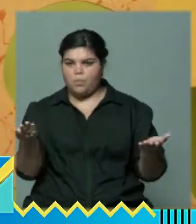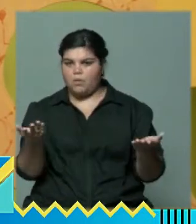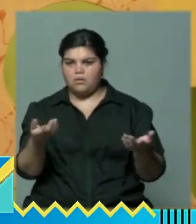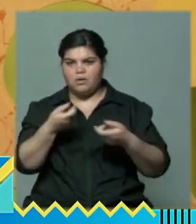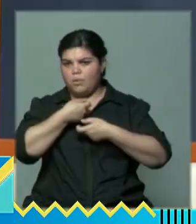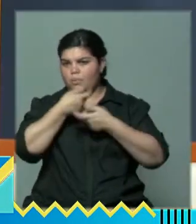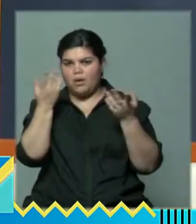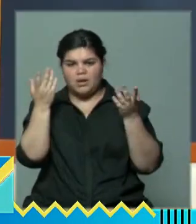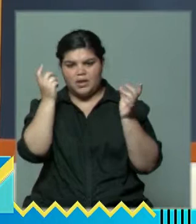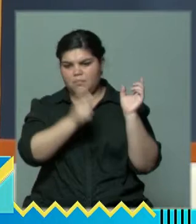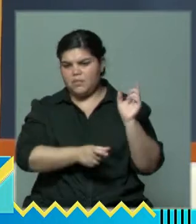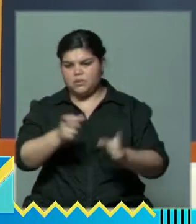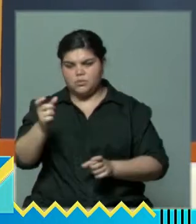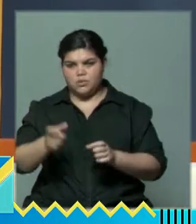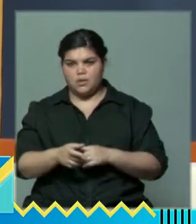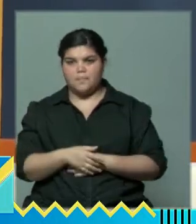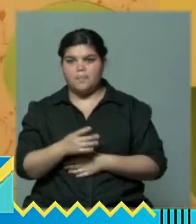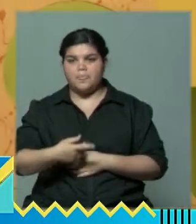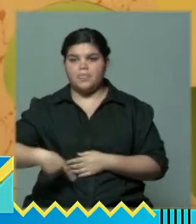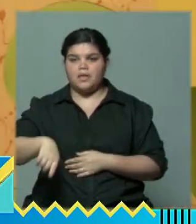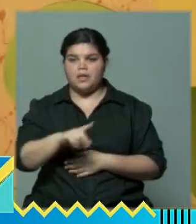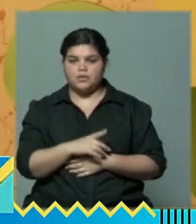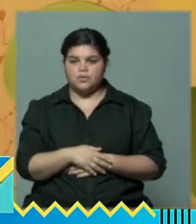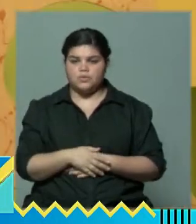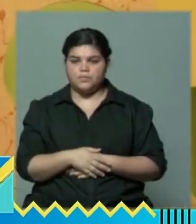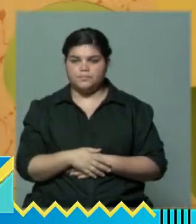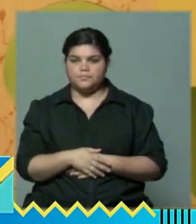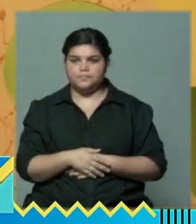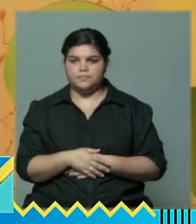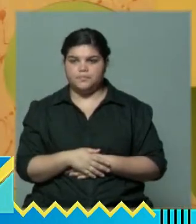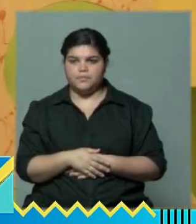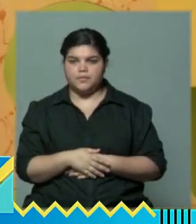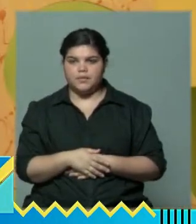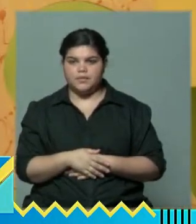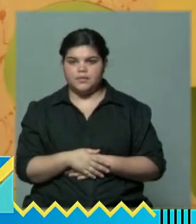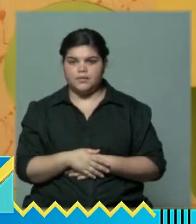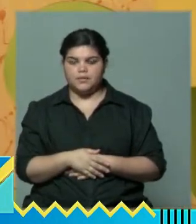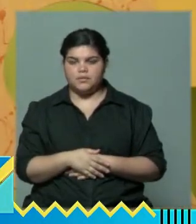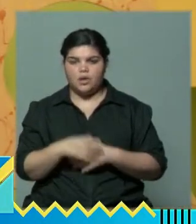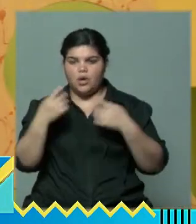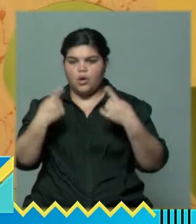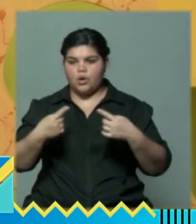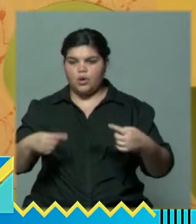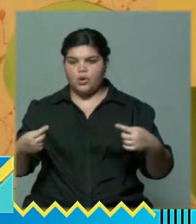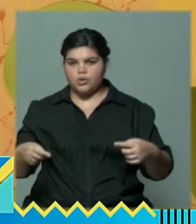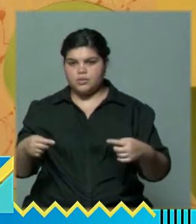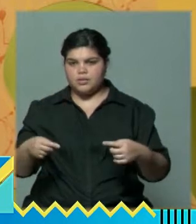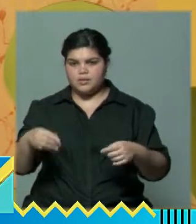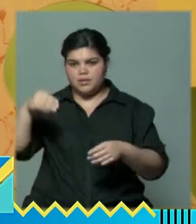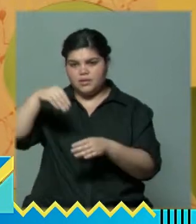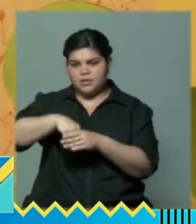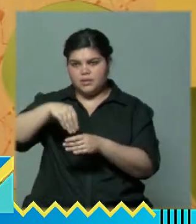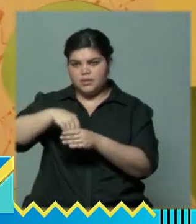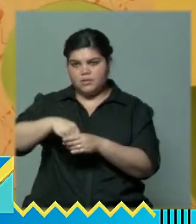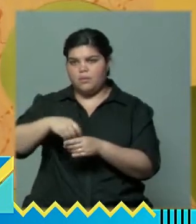pueda portar un objeto que pueda ser usado para un delito. Esto es un